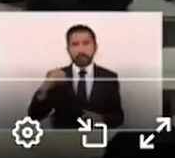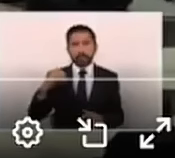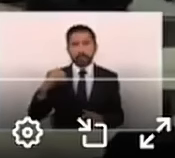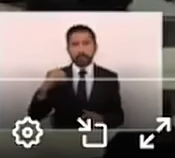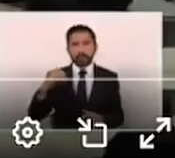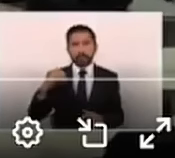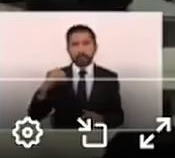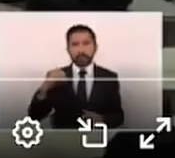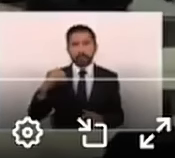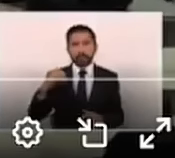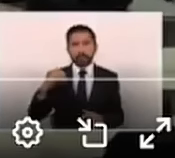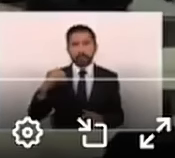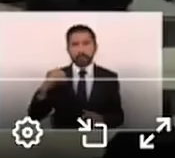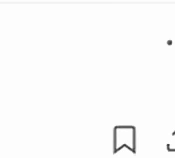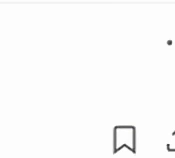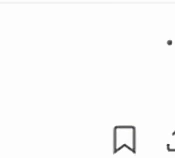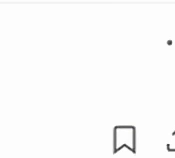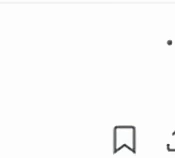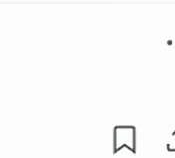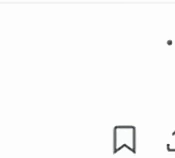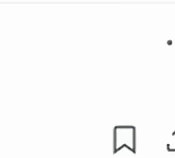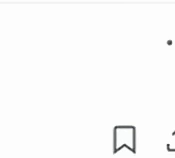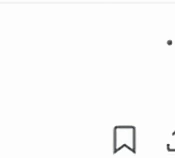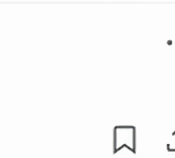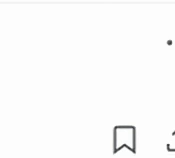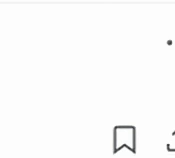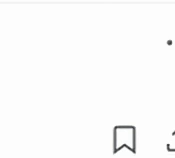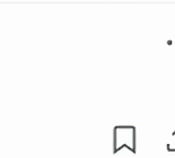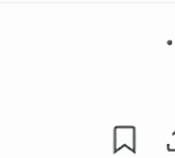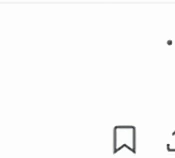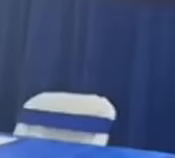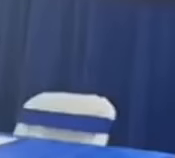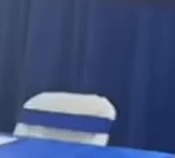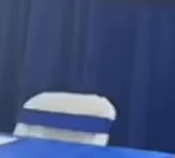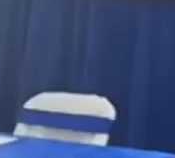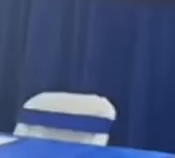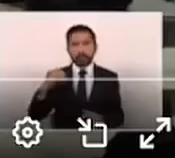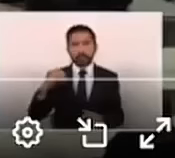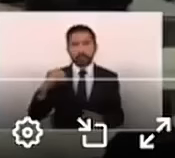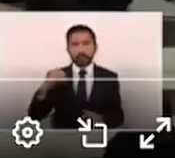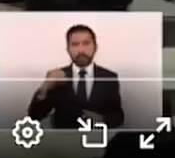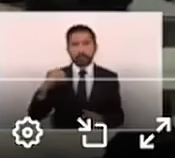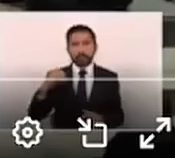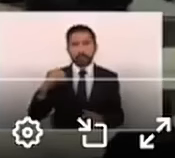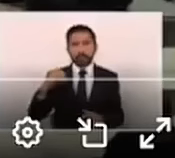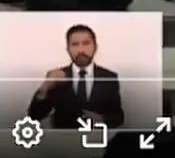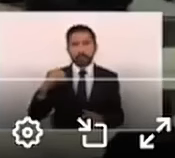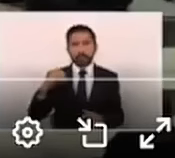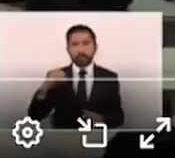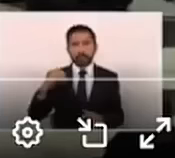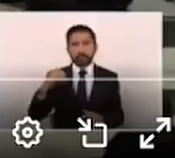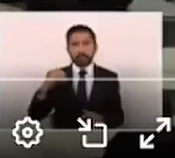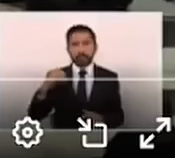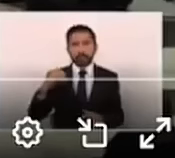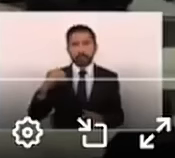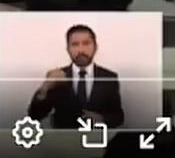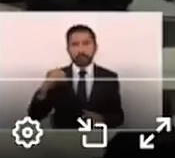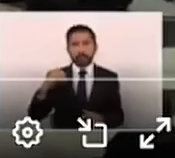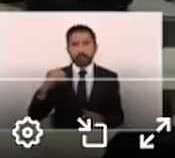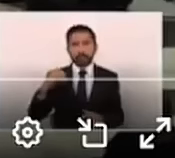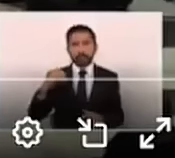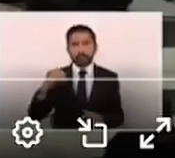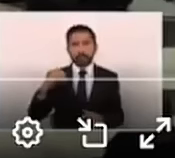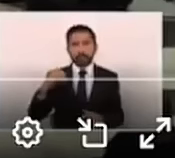ya la señorita aquí, Wendy Alfaro, siguiendo el mismo guión de Claudia